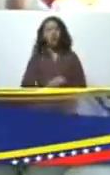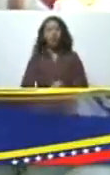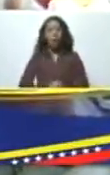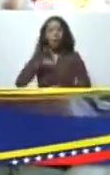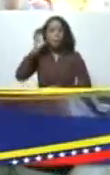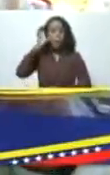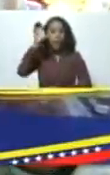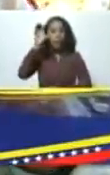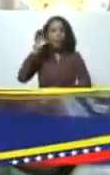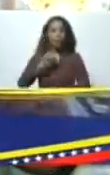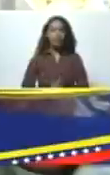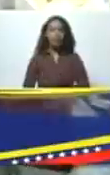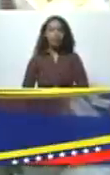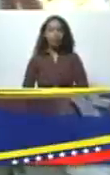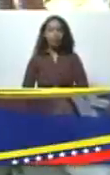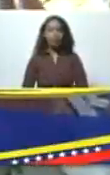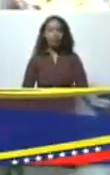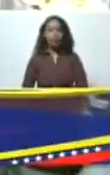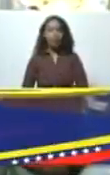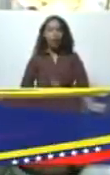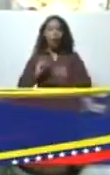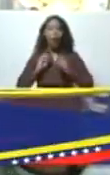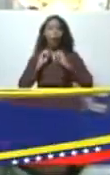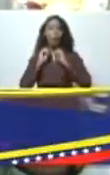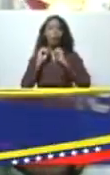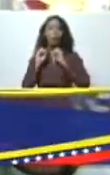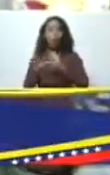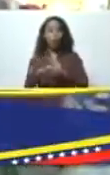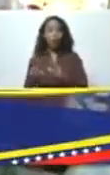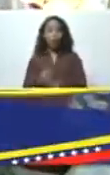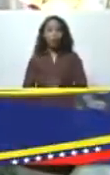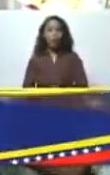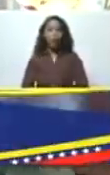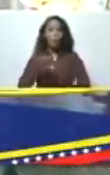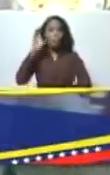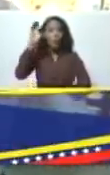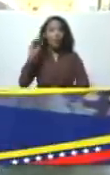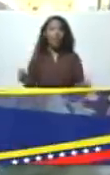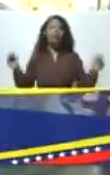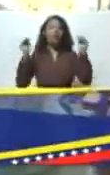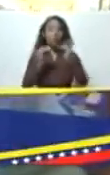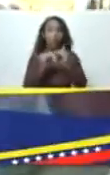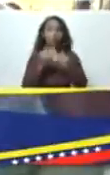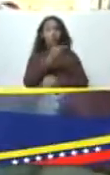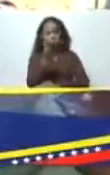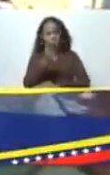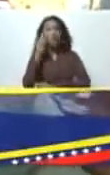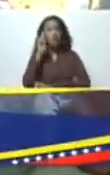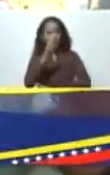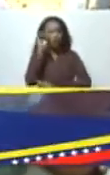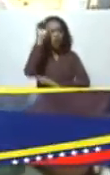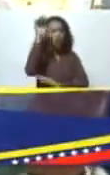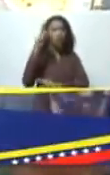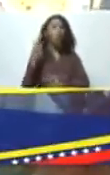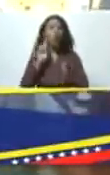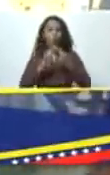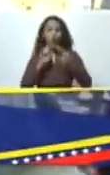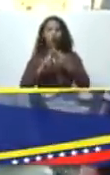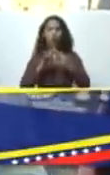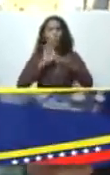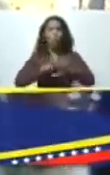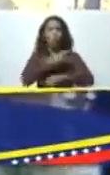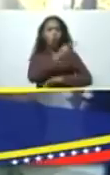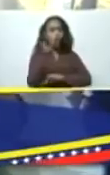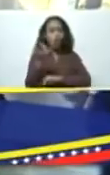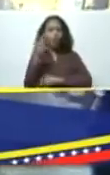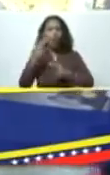país de las oportunidades, el país de la igualdad. Ustedes lo van a ver, lo van a conocer, porque ustedes lo